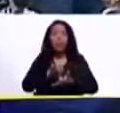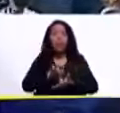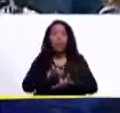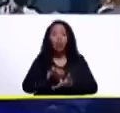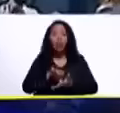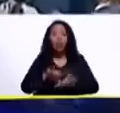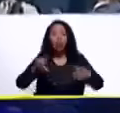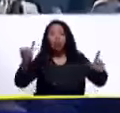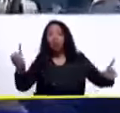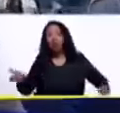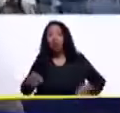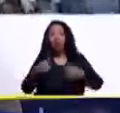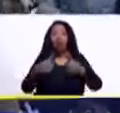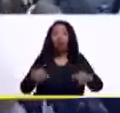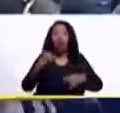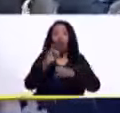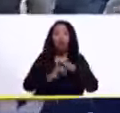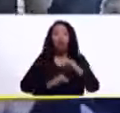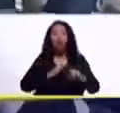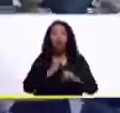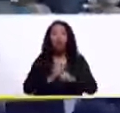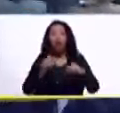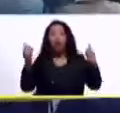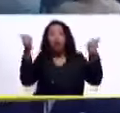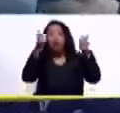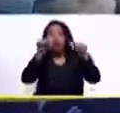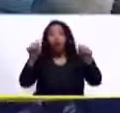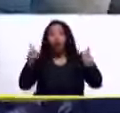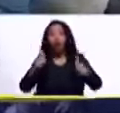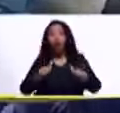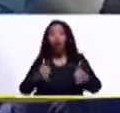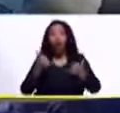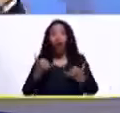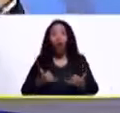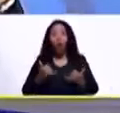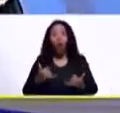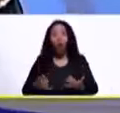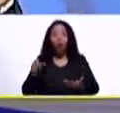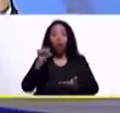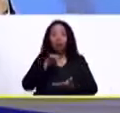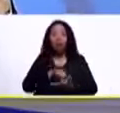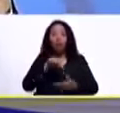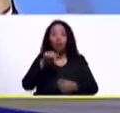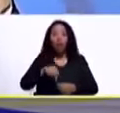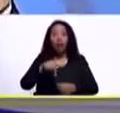conciertos internacionales, artistas, y ahora epicentro de esta